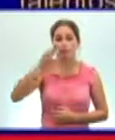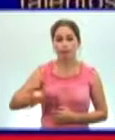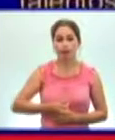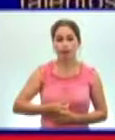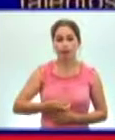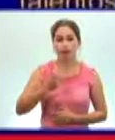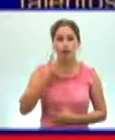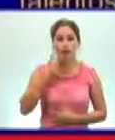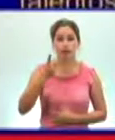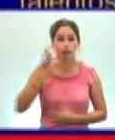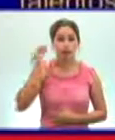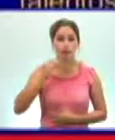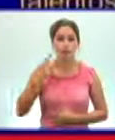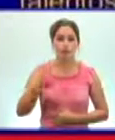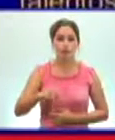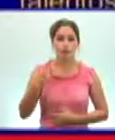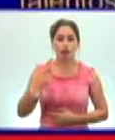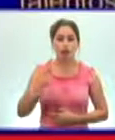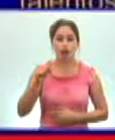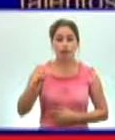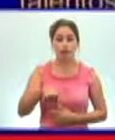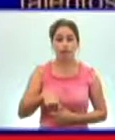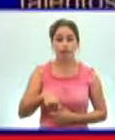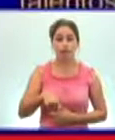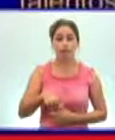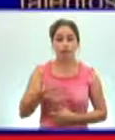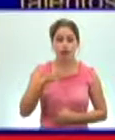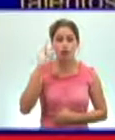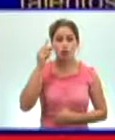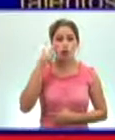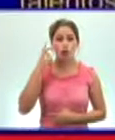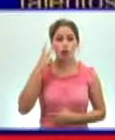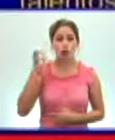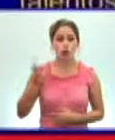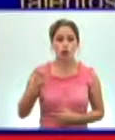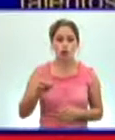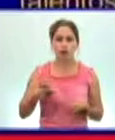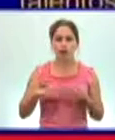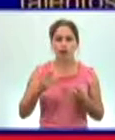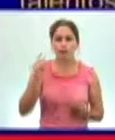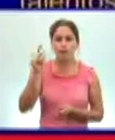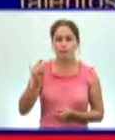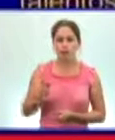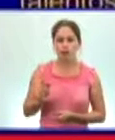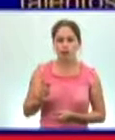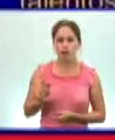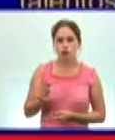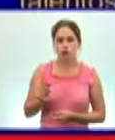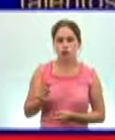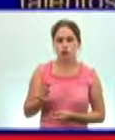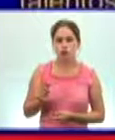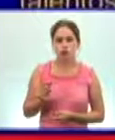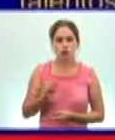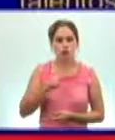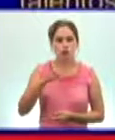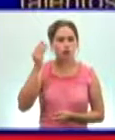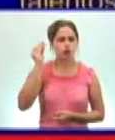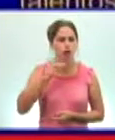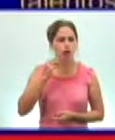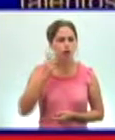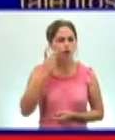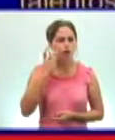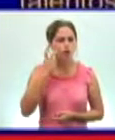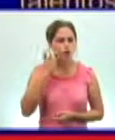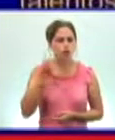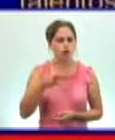es practicarla. En eso se conoce al que es incapaz de la virtud, en que no la sabe conocer en los demás.